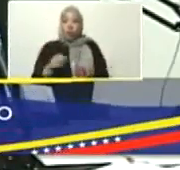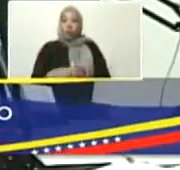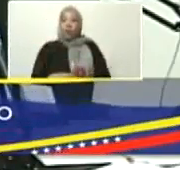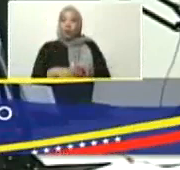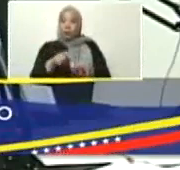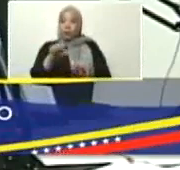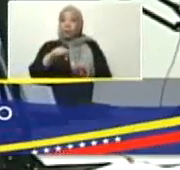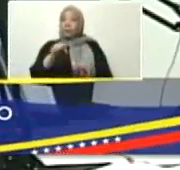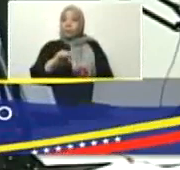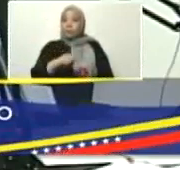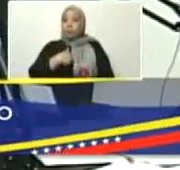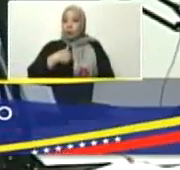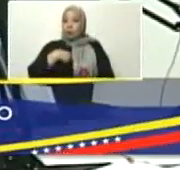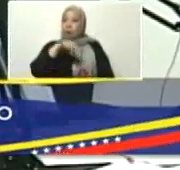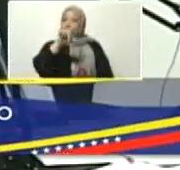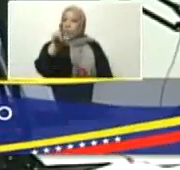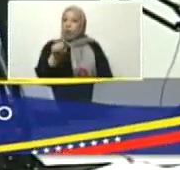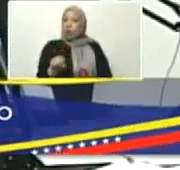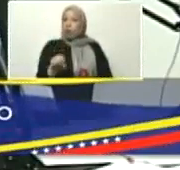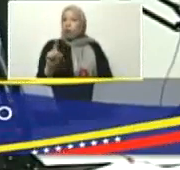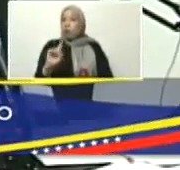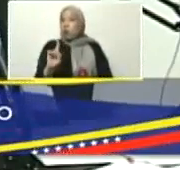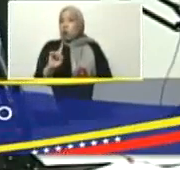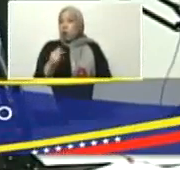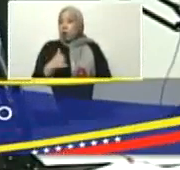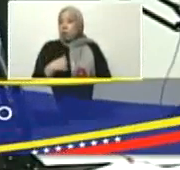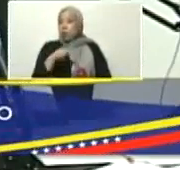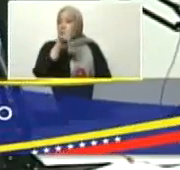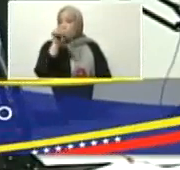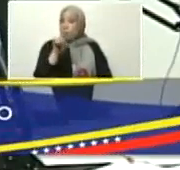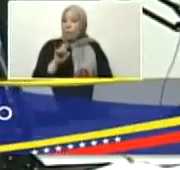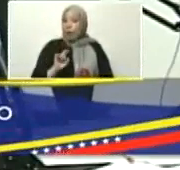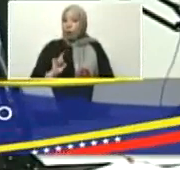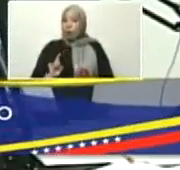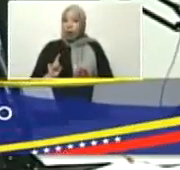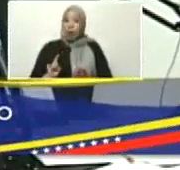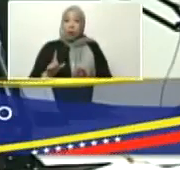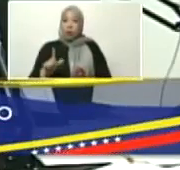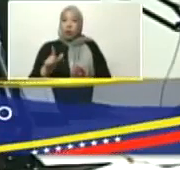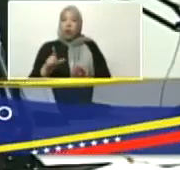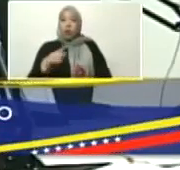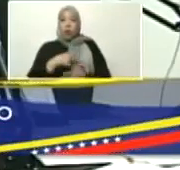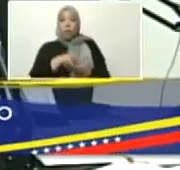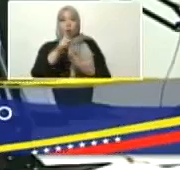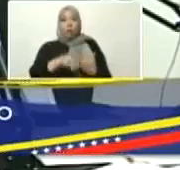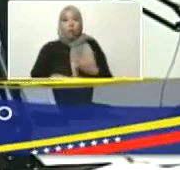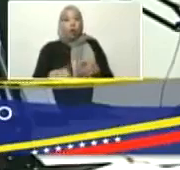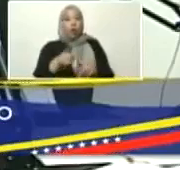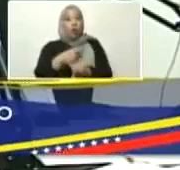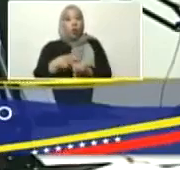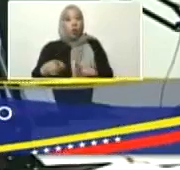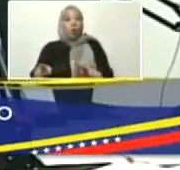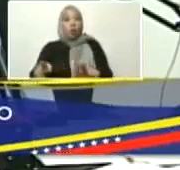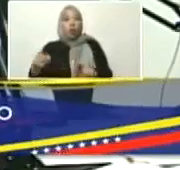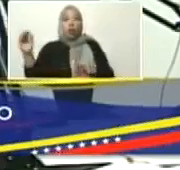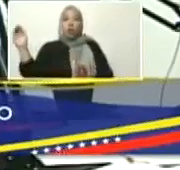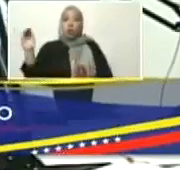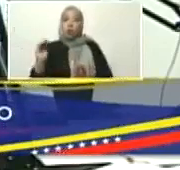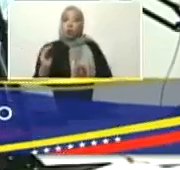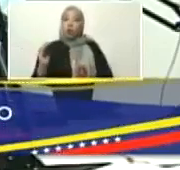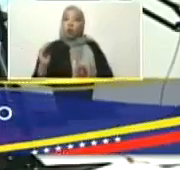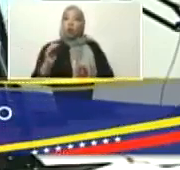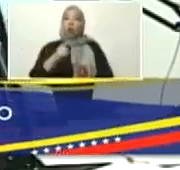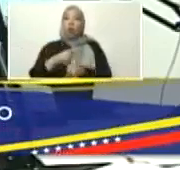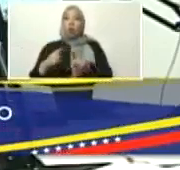Si me hubieran preguntado a mí, que no me preguntaron, yo hubiera propuesto otra fecha donde pudieran venir todos, porque